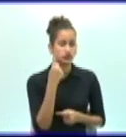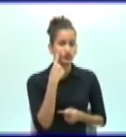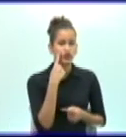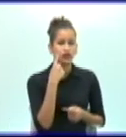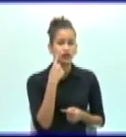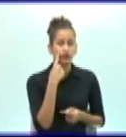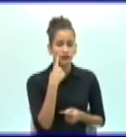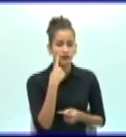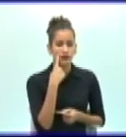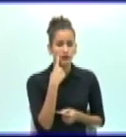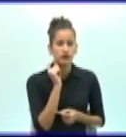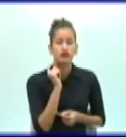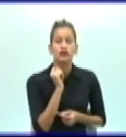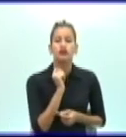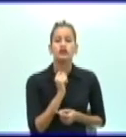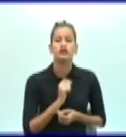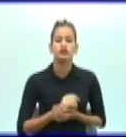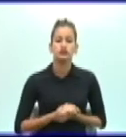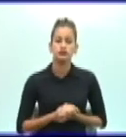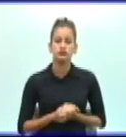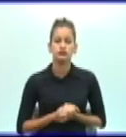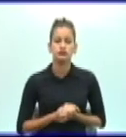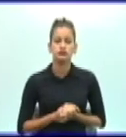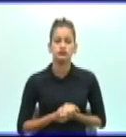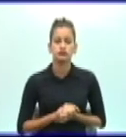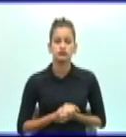y escuchen detenidamente.